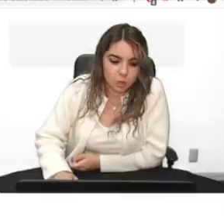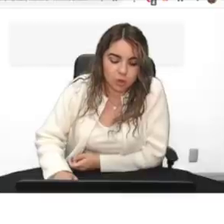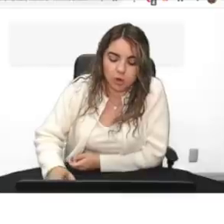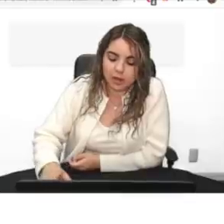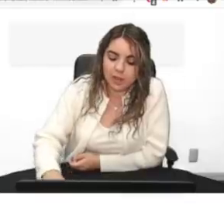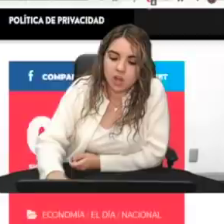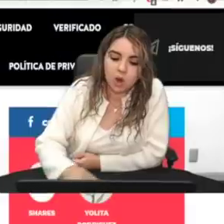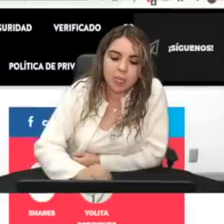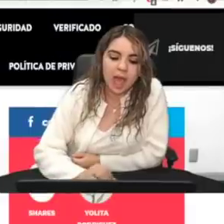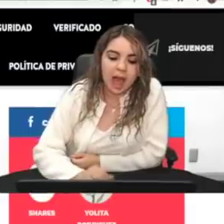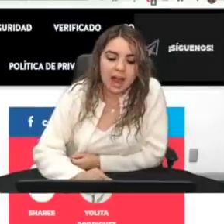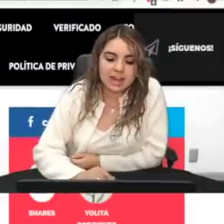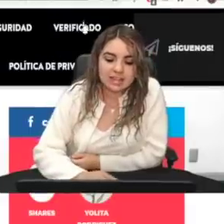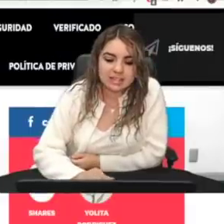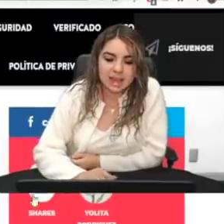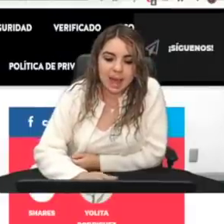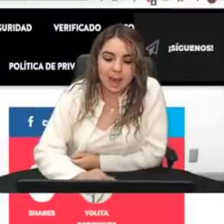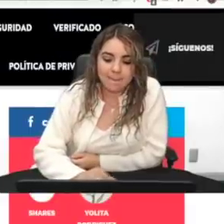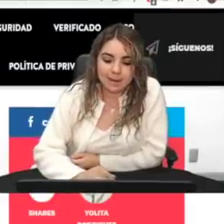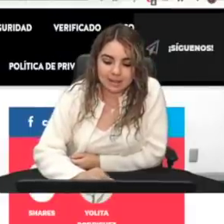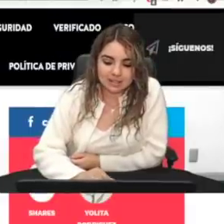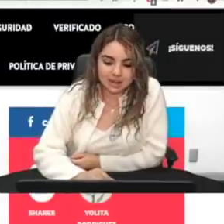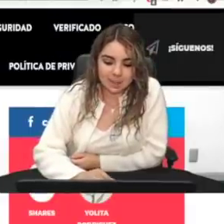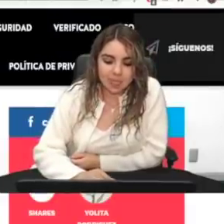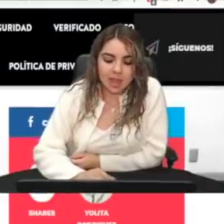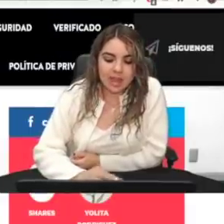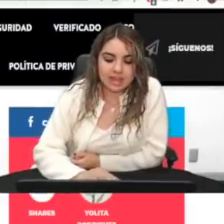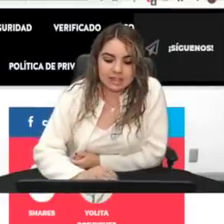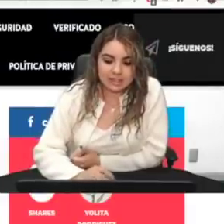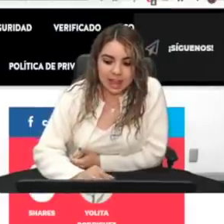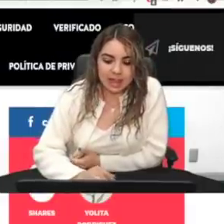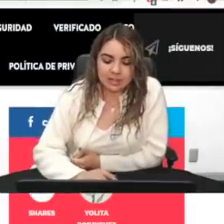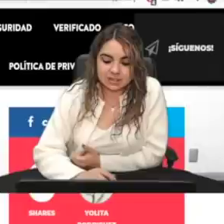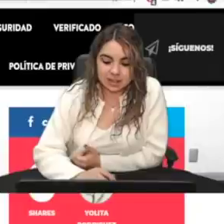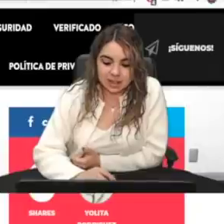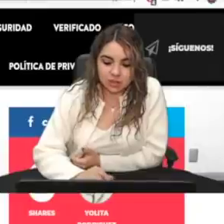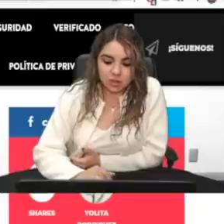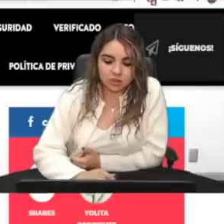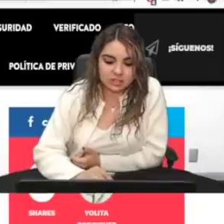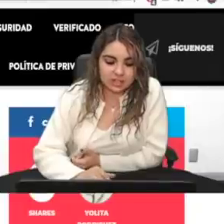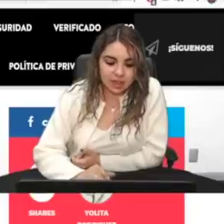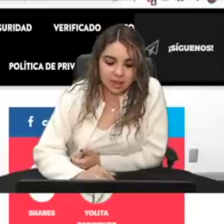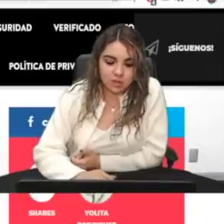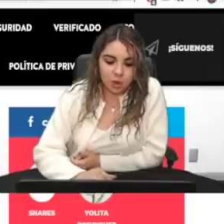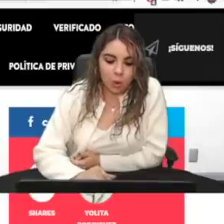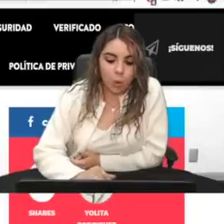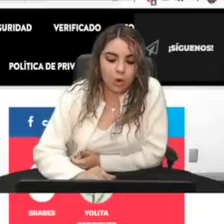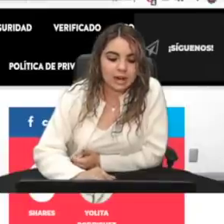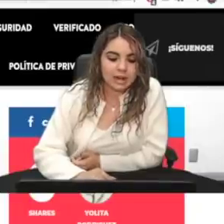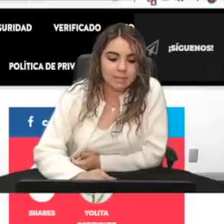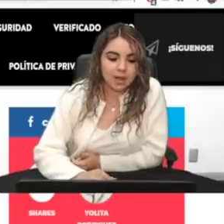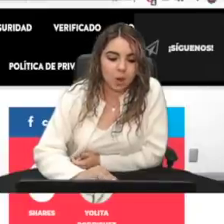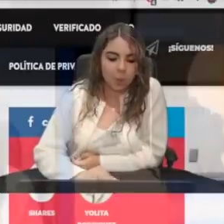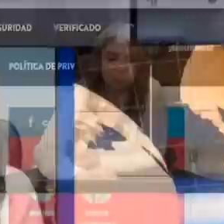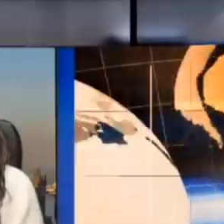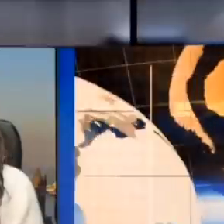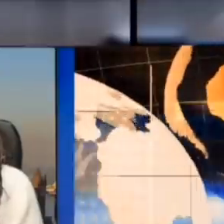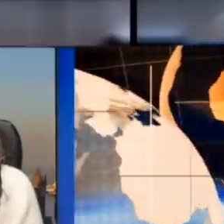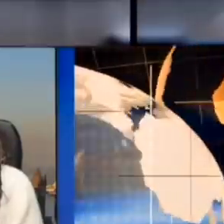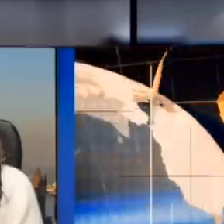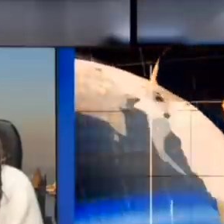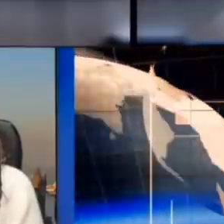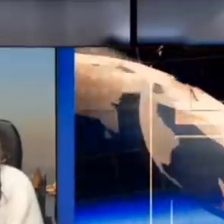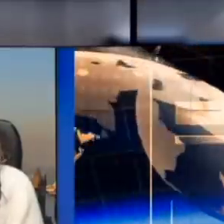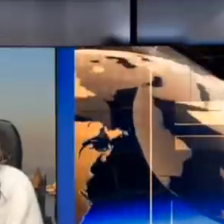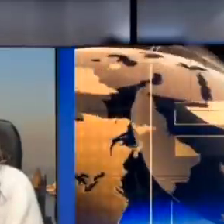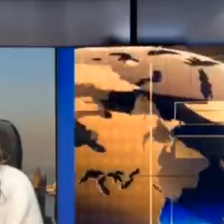directa, de acuerdo con lo que dijo Alicia Bárcena. Está se está dando un clima